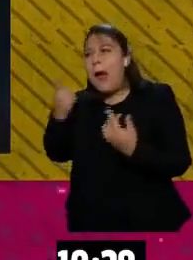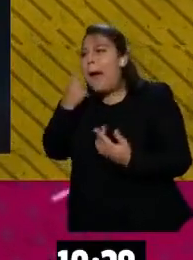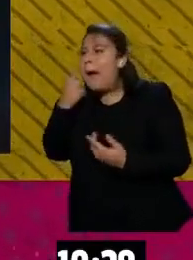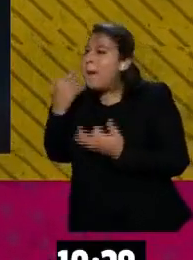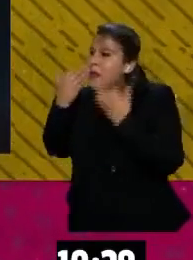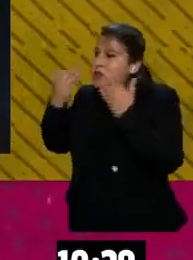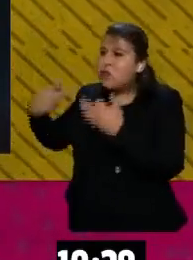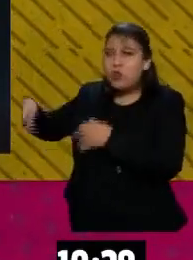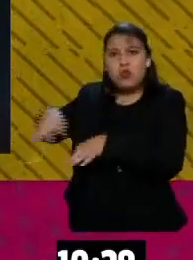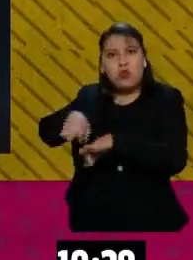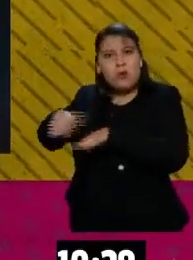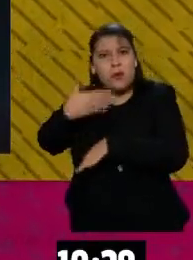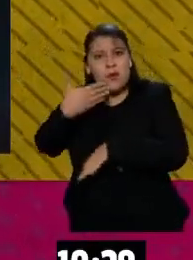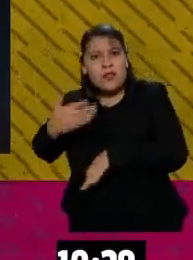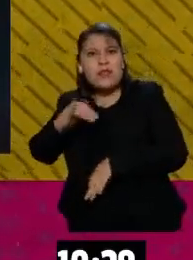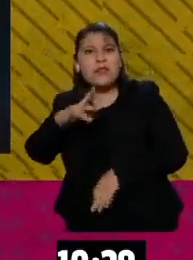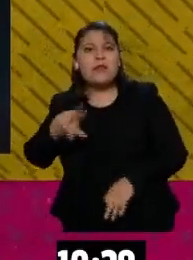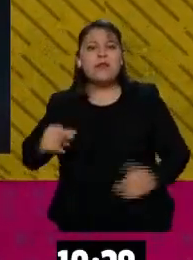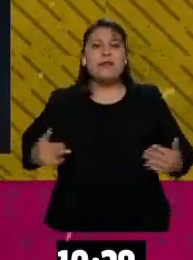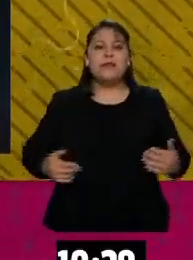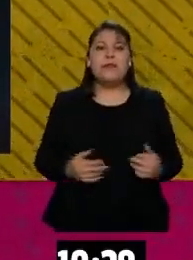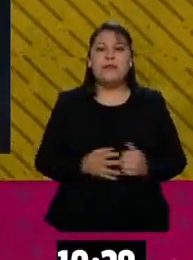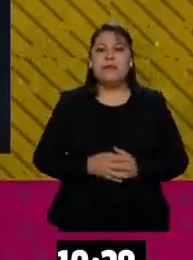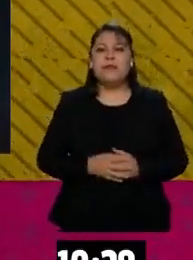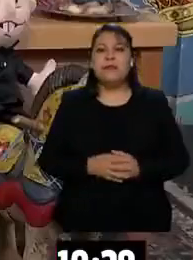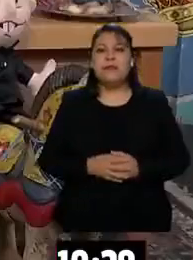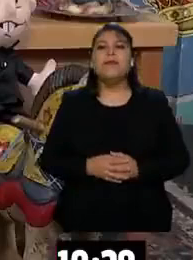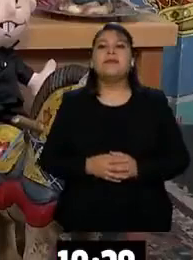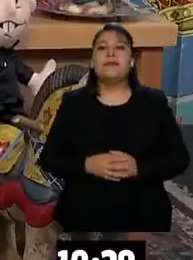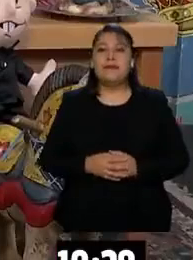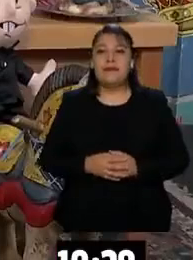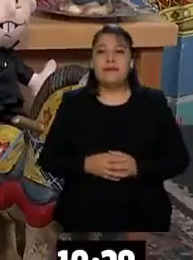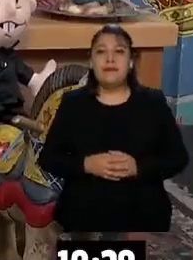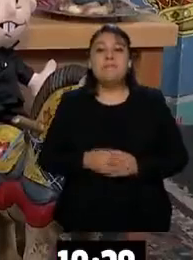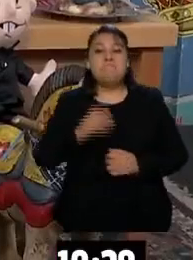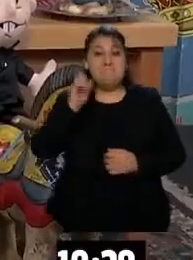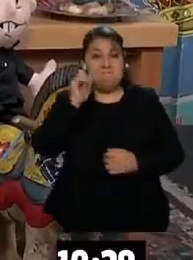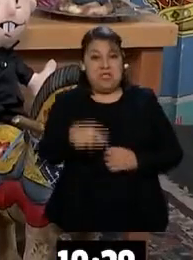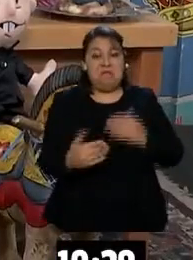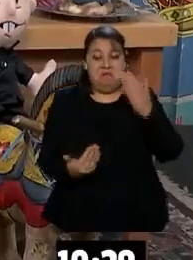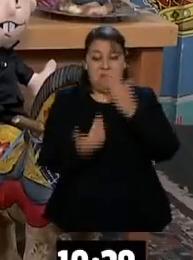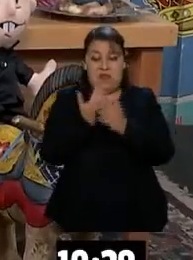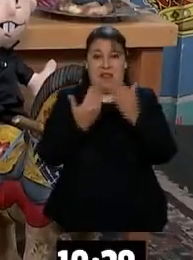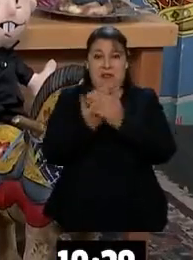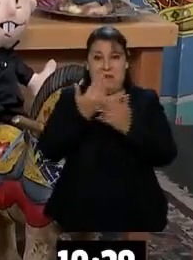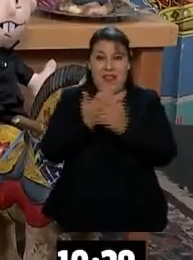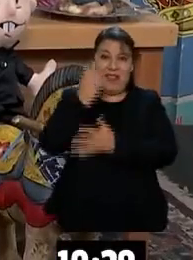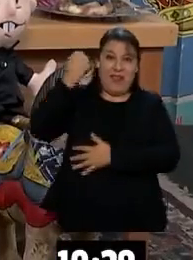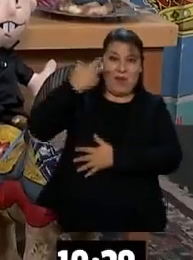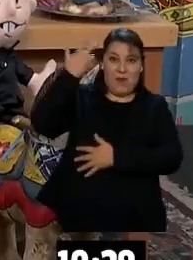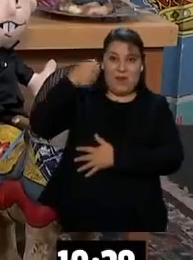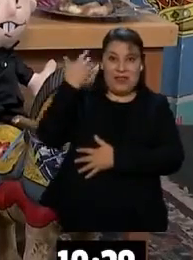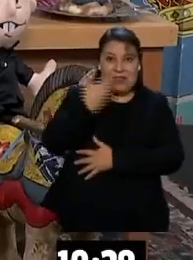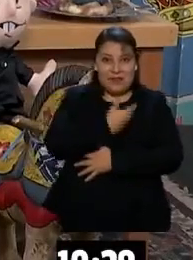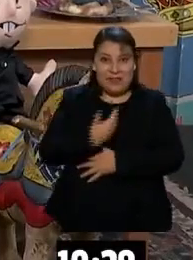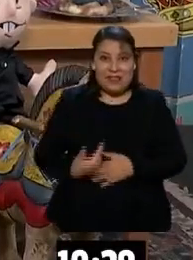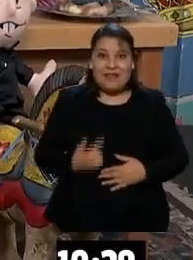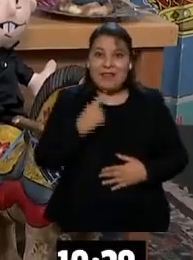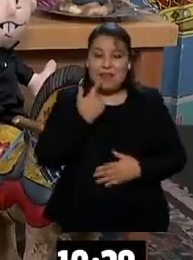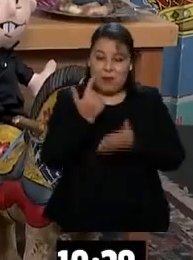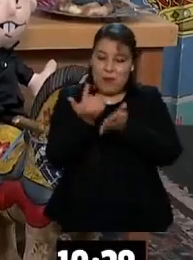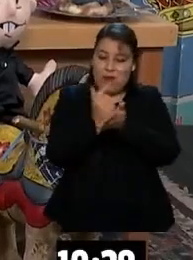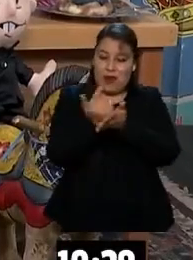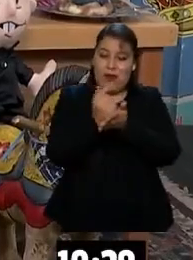del fiscal y de la fiscalía. Es que le leyeron un capítulo en plena mañanera, sí, sí, sí. De este Jesús, libro. ¿Qué bronca trae el señor